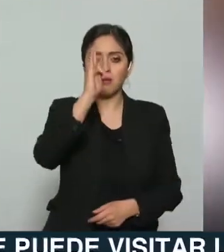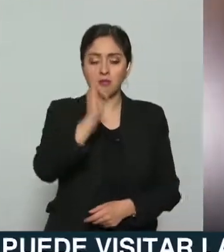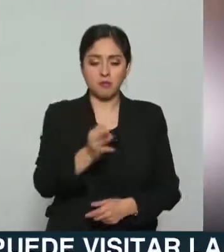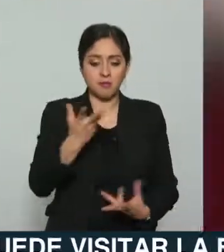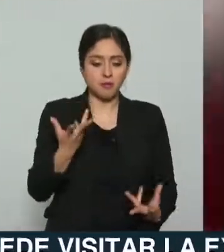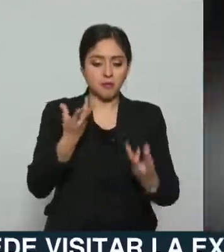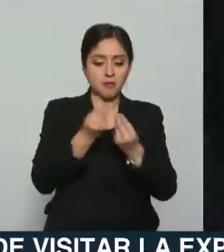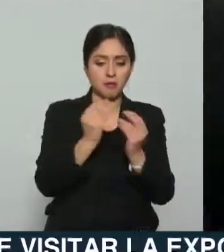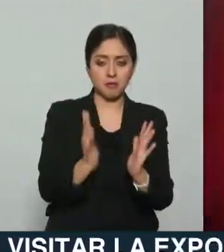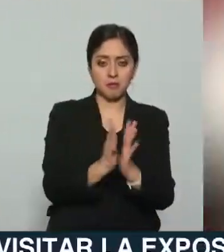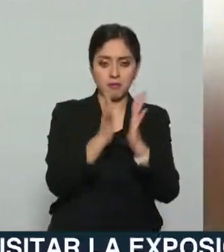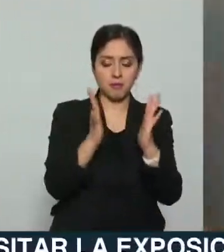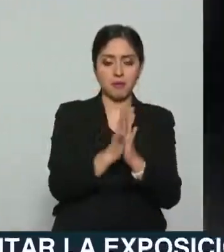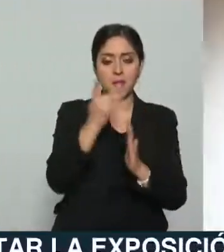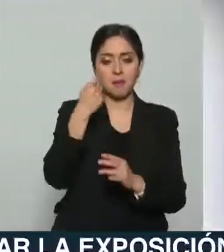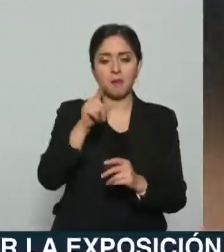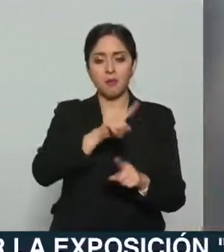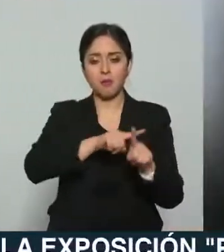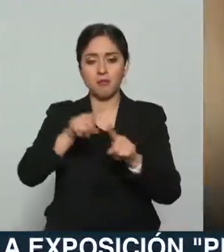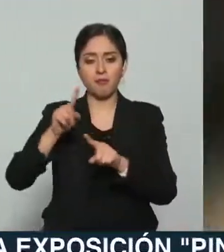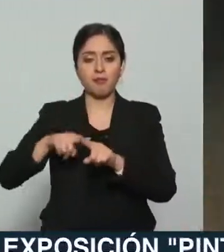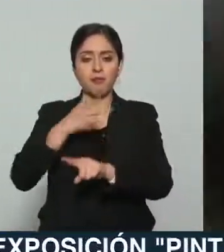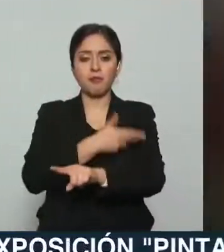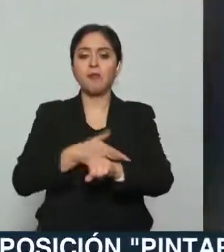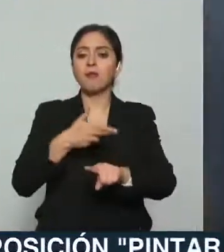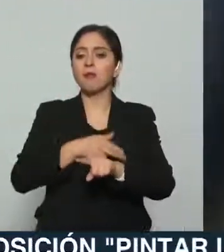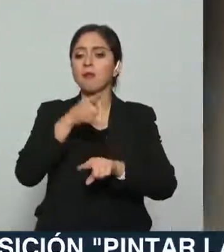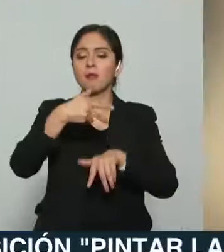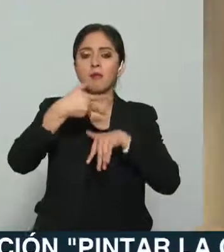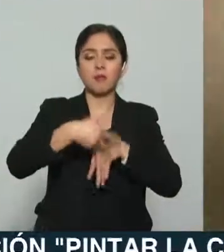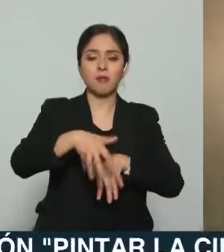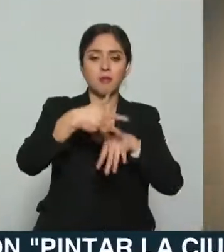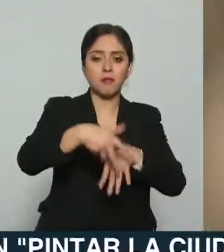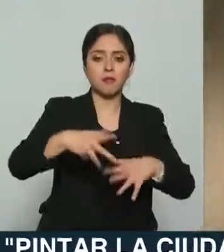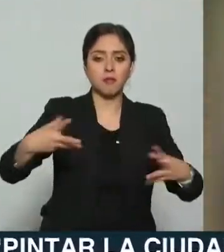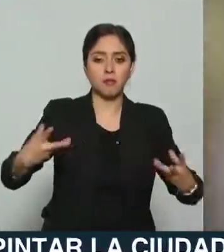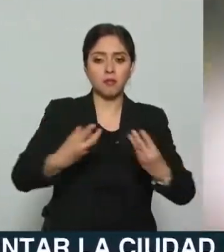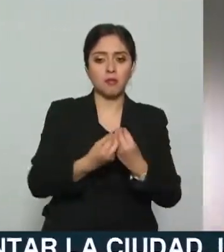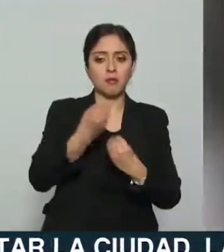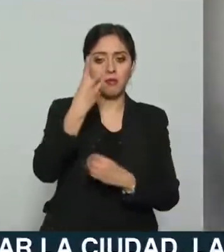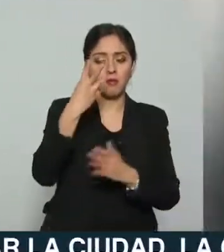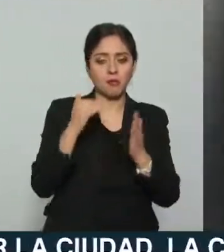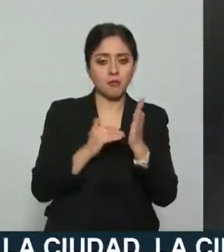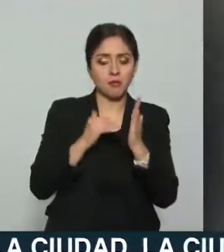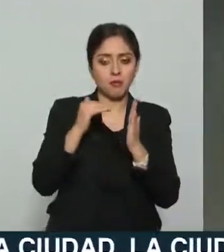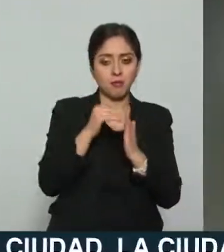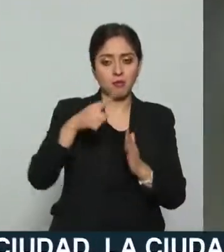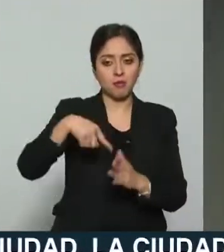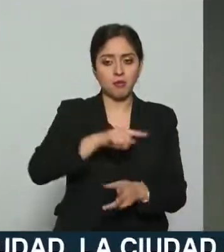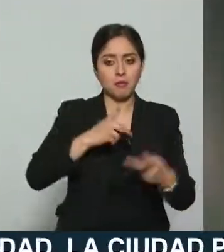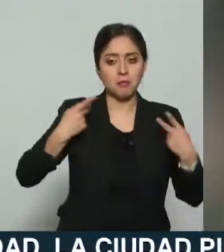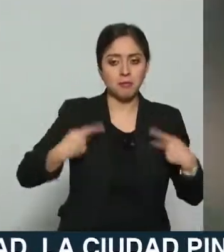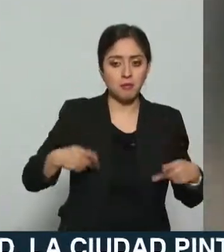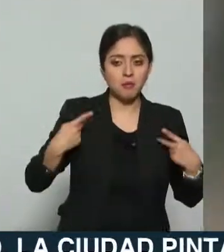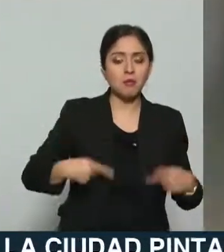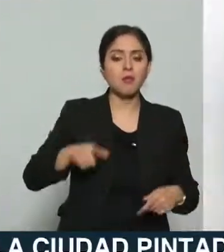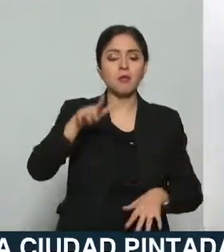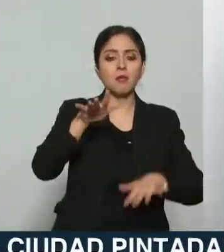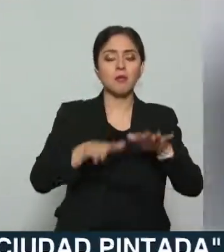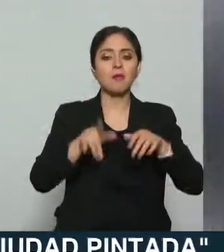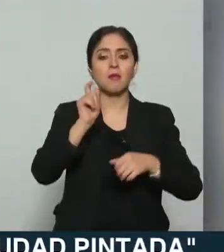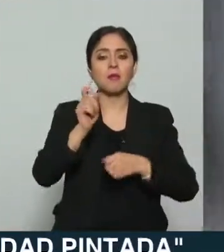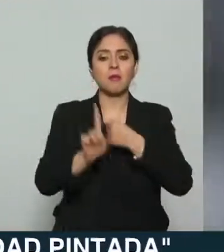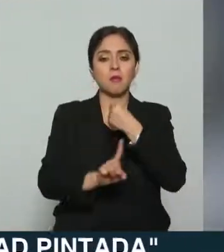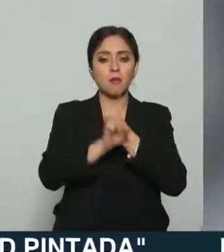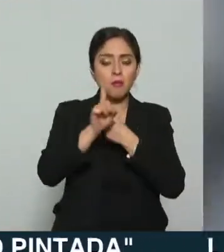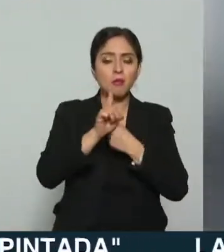sobre todo a esta caminata, al referir que son más de 3 millones las personas que han sido víctimas, sobre todo